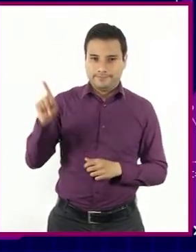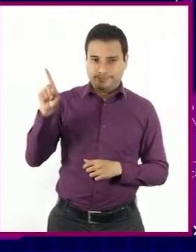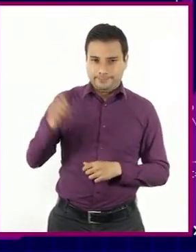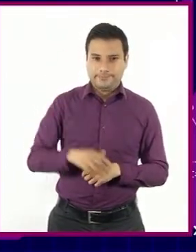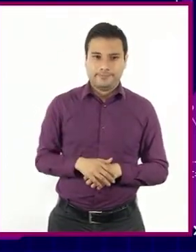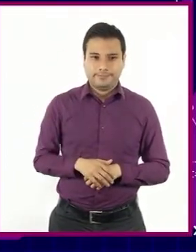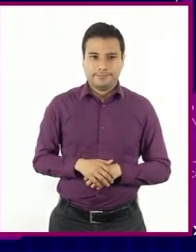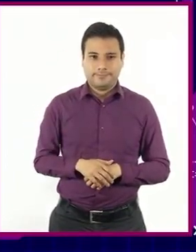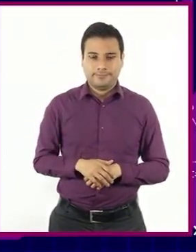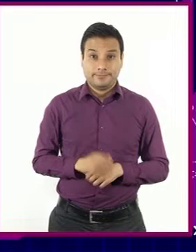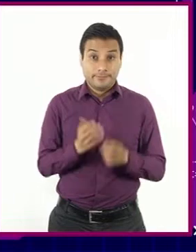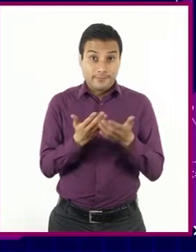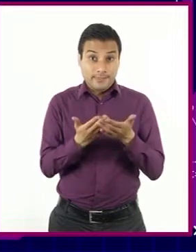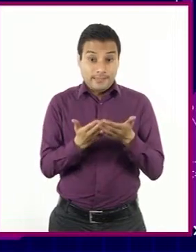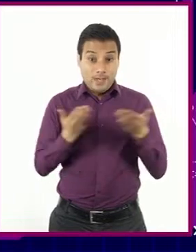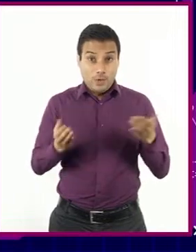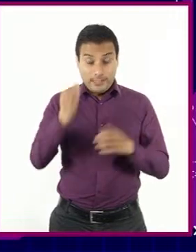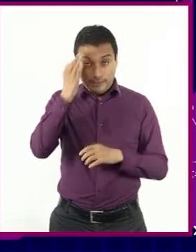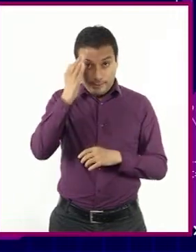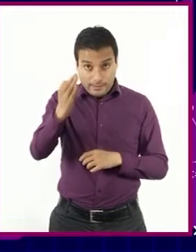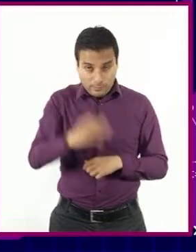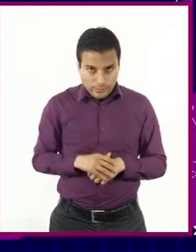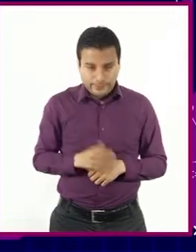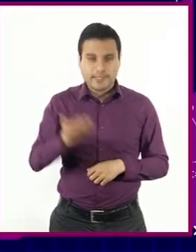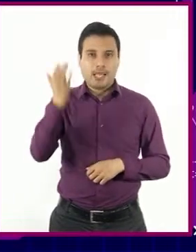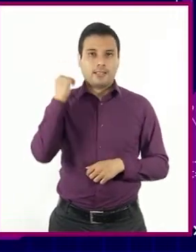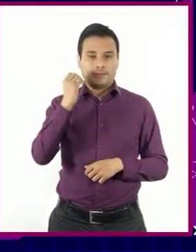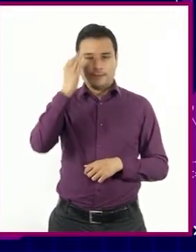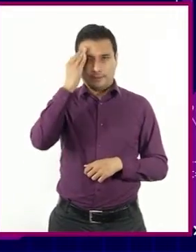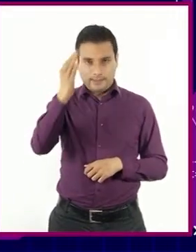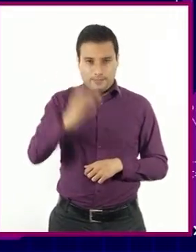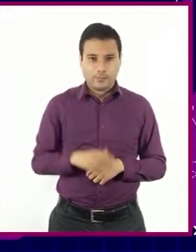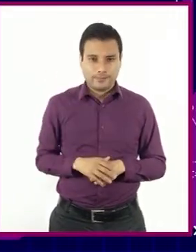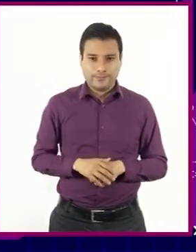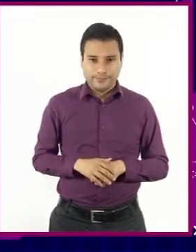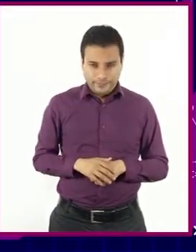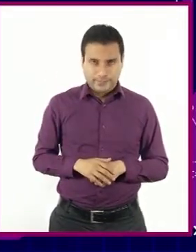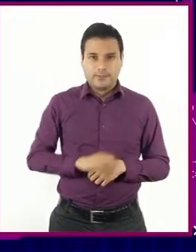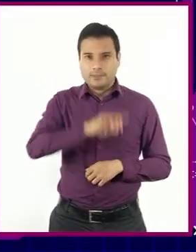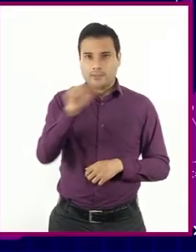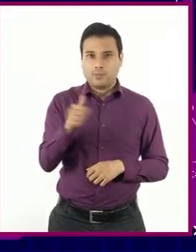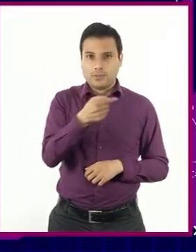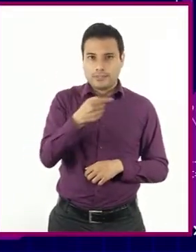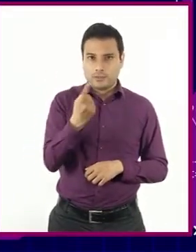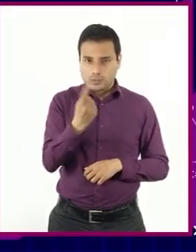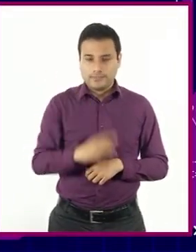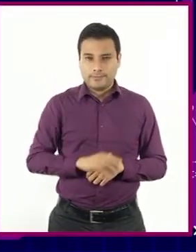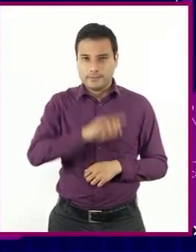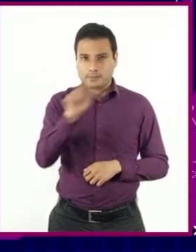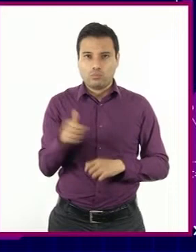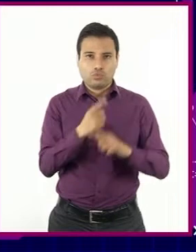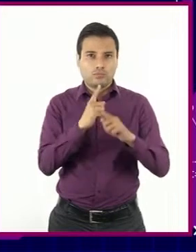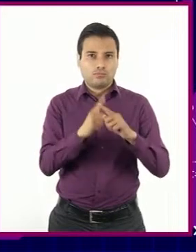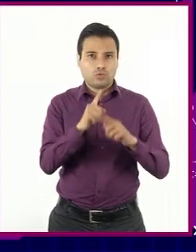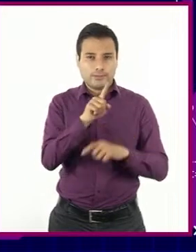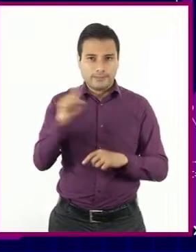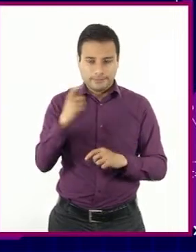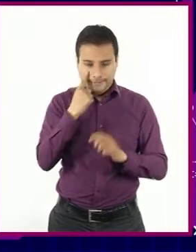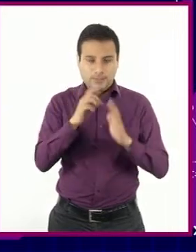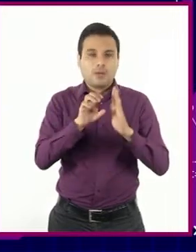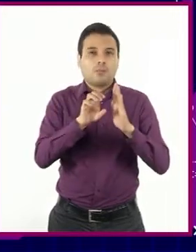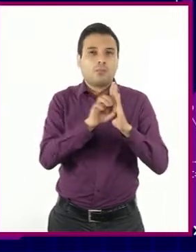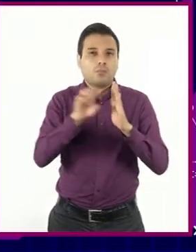actual entre el índice del periodo anterior. Se le resta la unidad y el resultado se multiplica por 100. Por